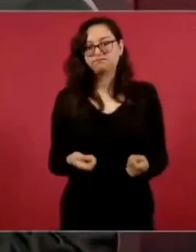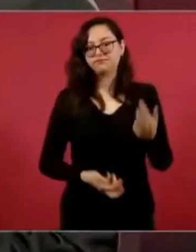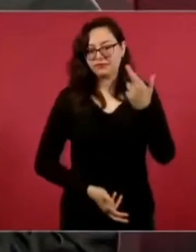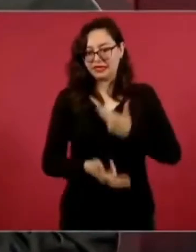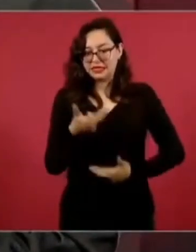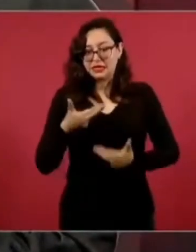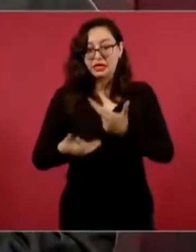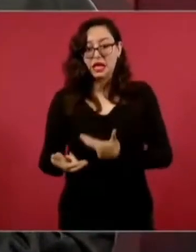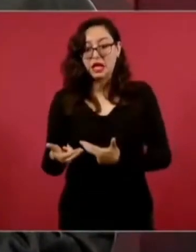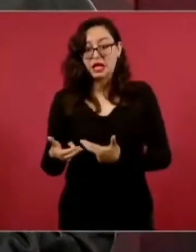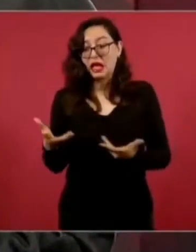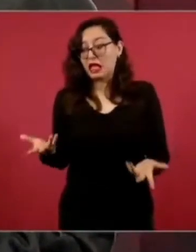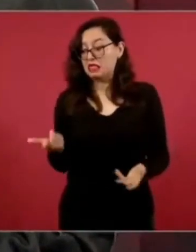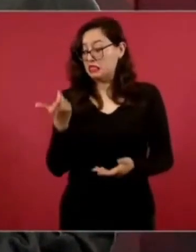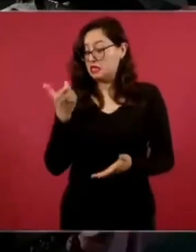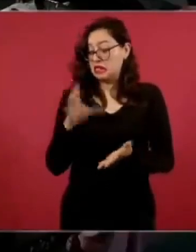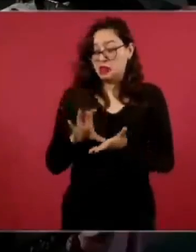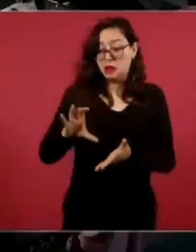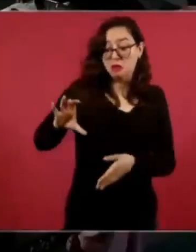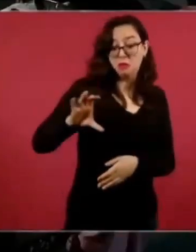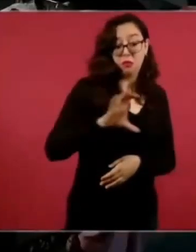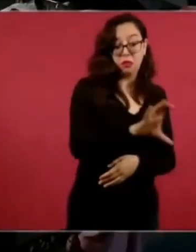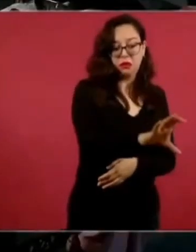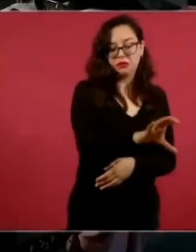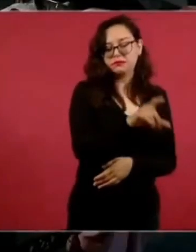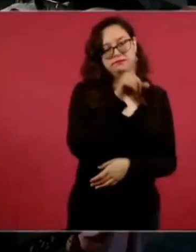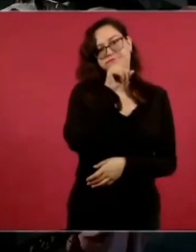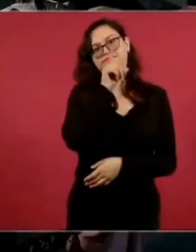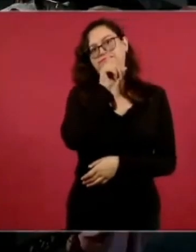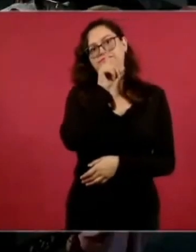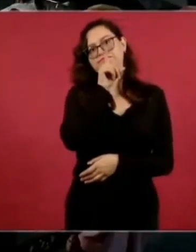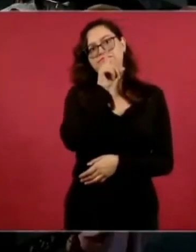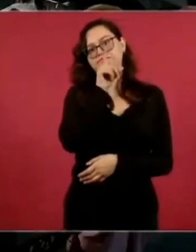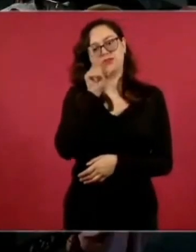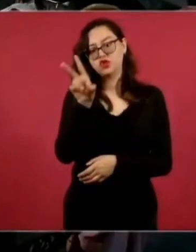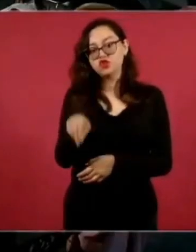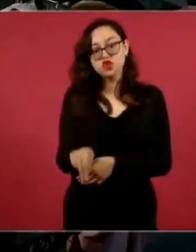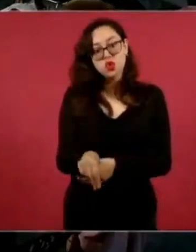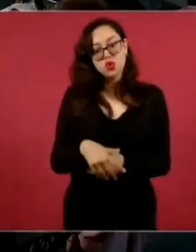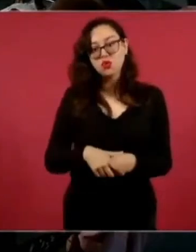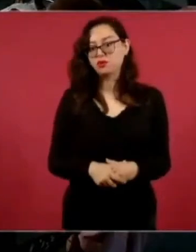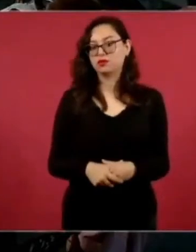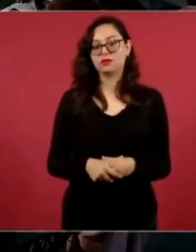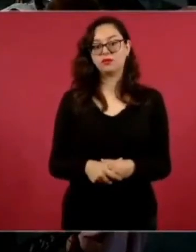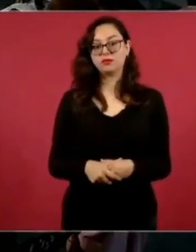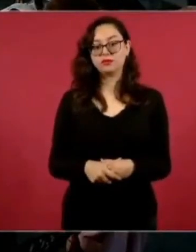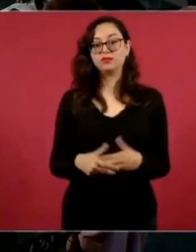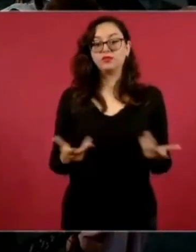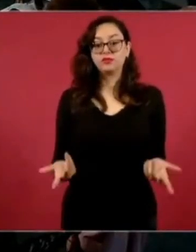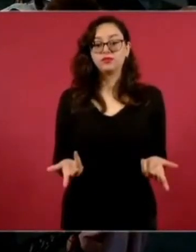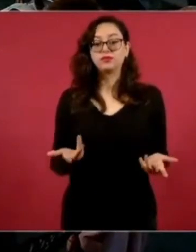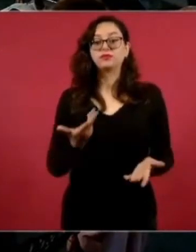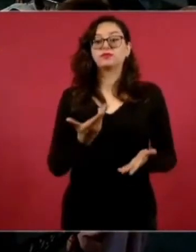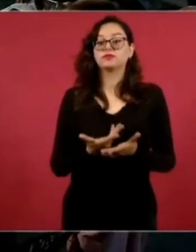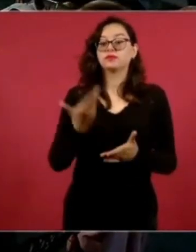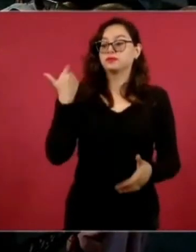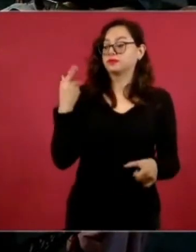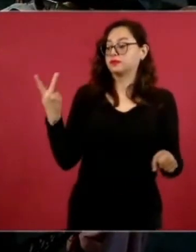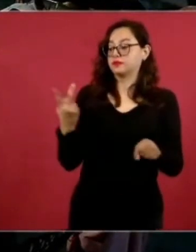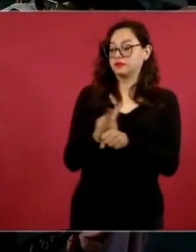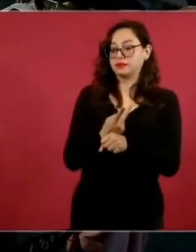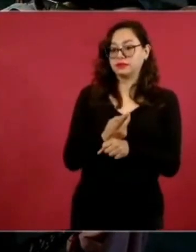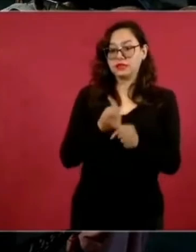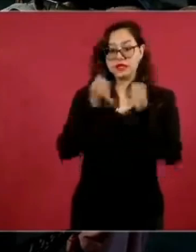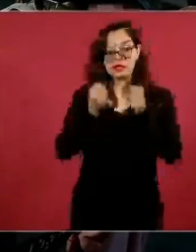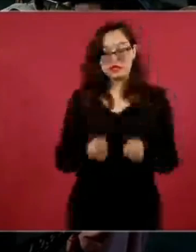todavía. ¿Sí? Porque el llamado Seguro Popular pues no era